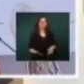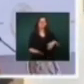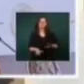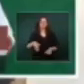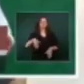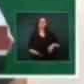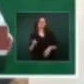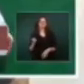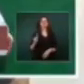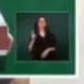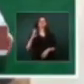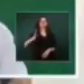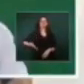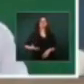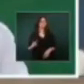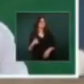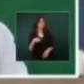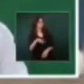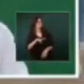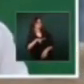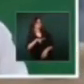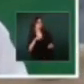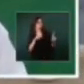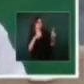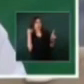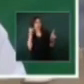Los ve uno desde lejos.